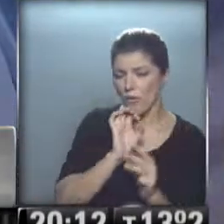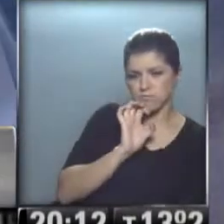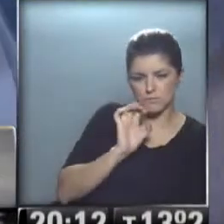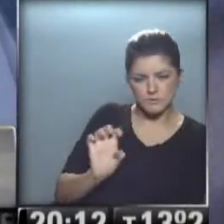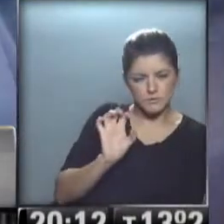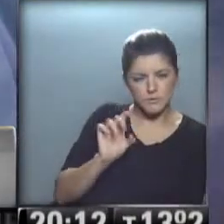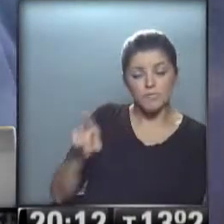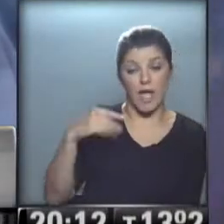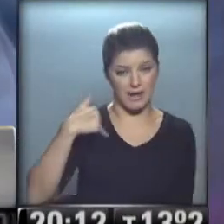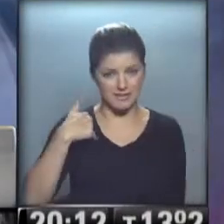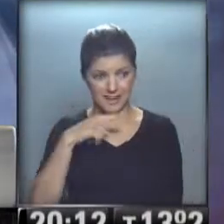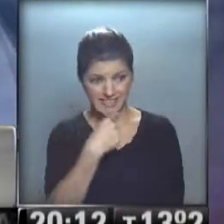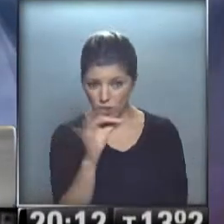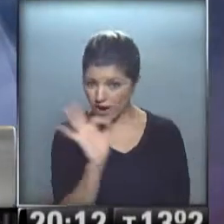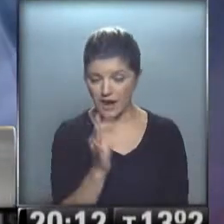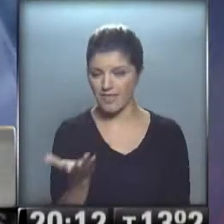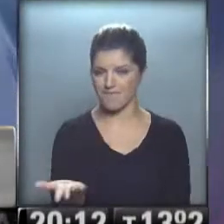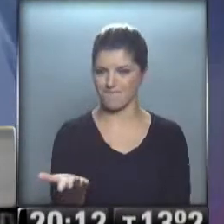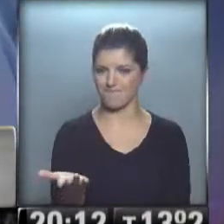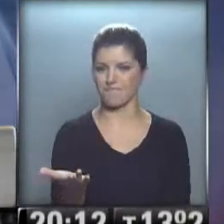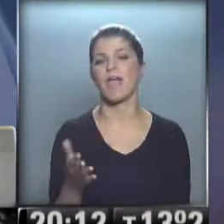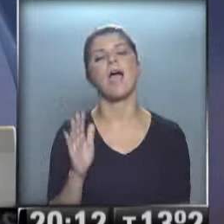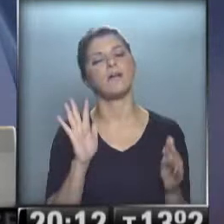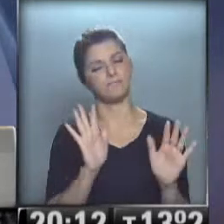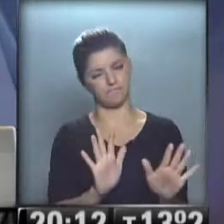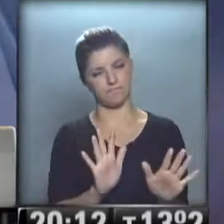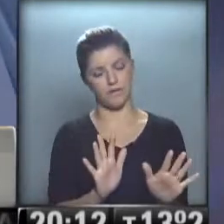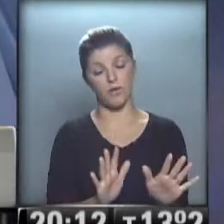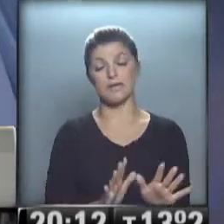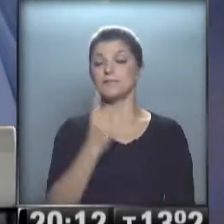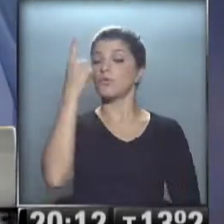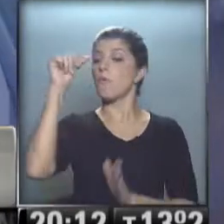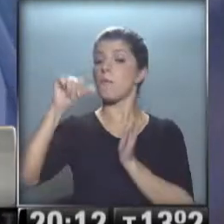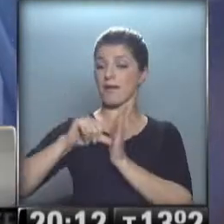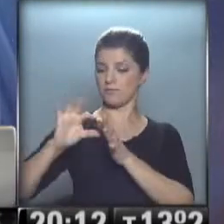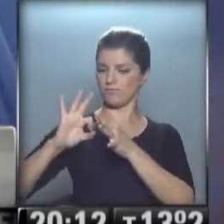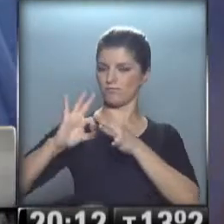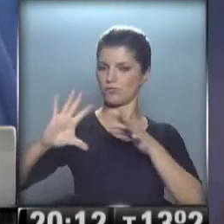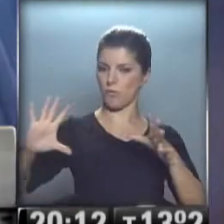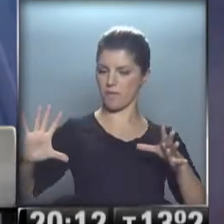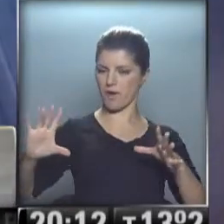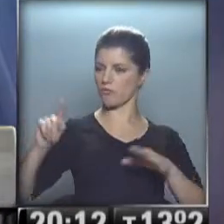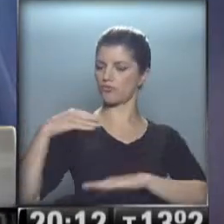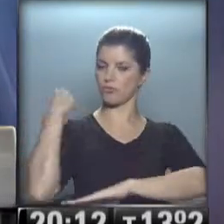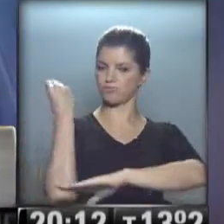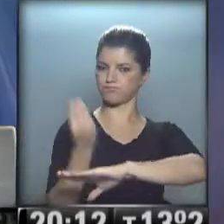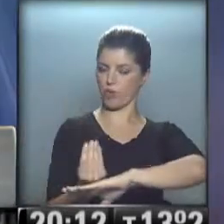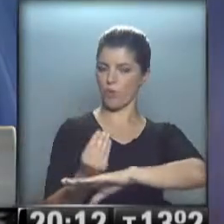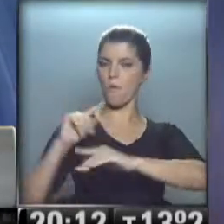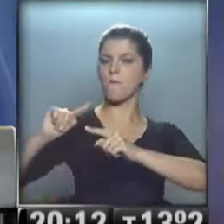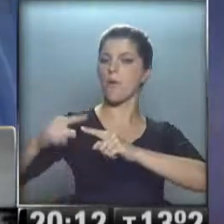fondos buitres, no dijo ni una palabra. Ahora bien, cuando un país soberano sus dirigentes, sus